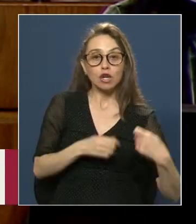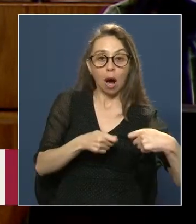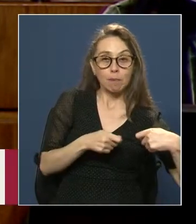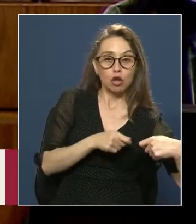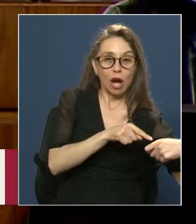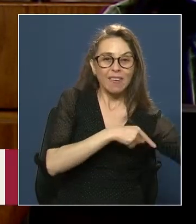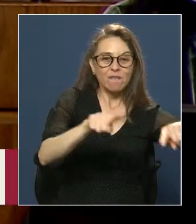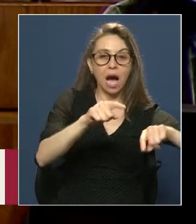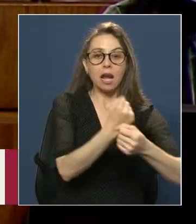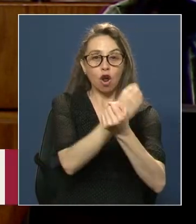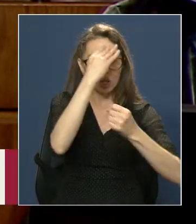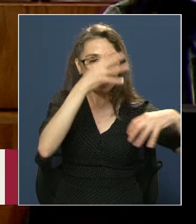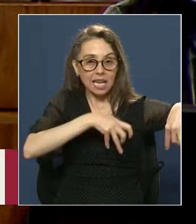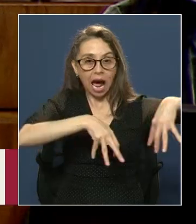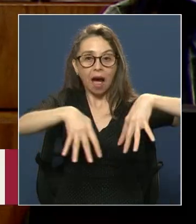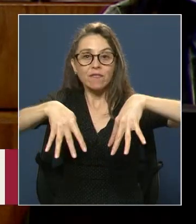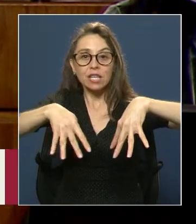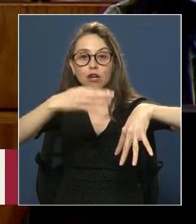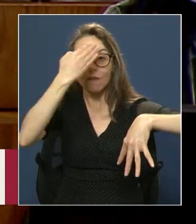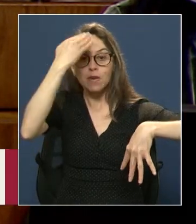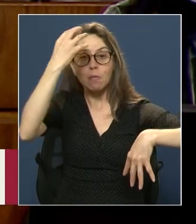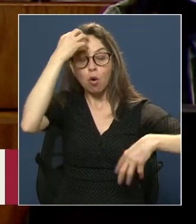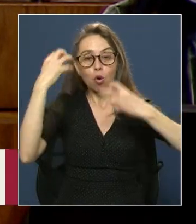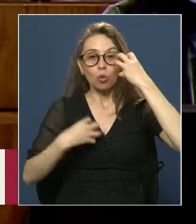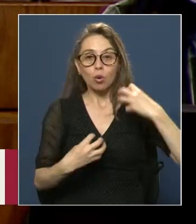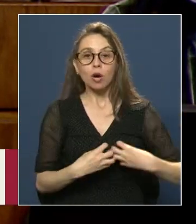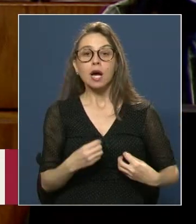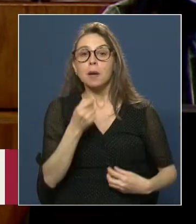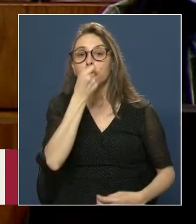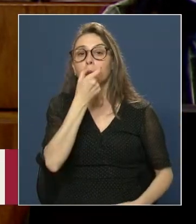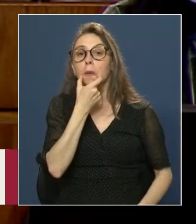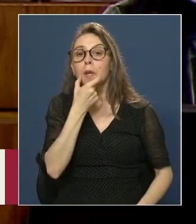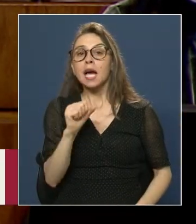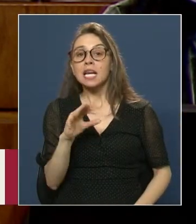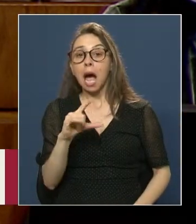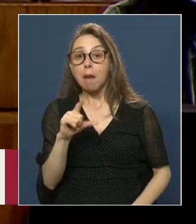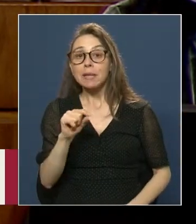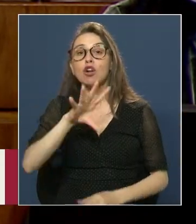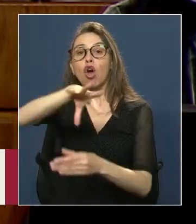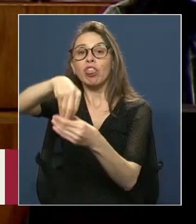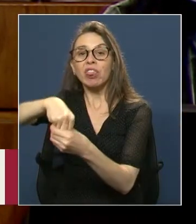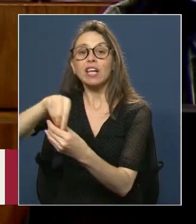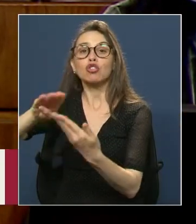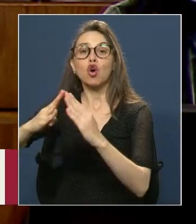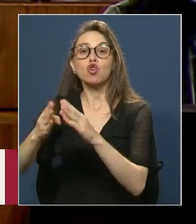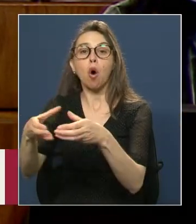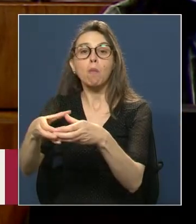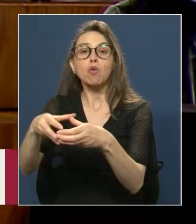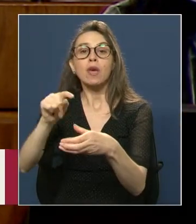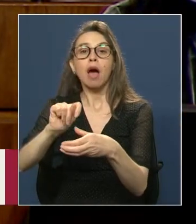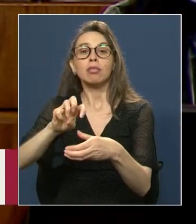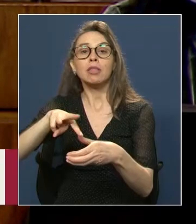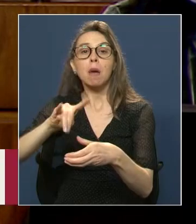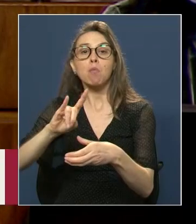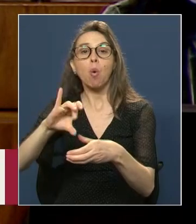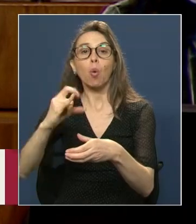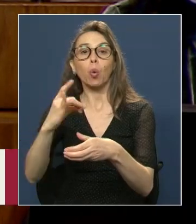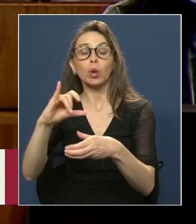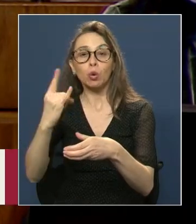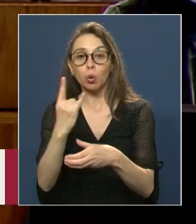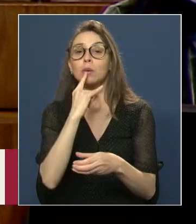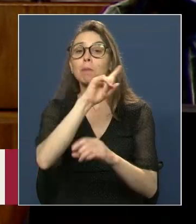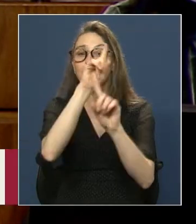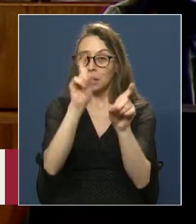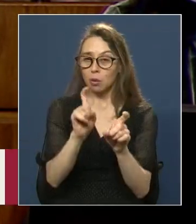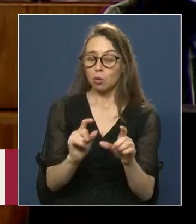comando jungla, donde Camilo era comunero. ¿Pero es la Operación Huracán acaso un